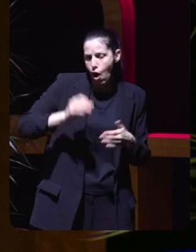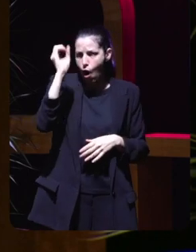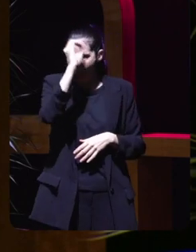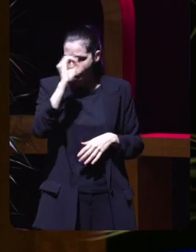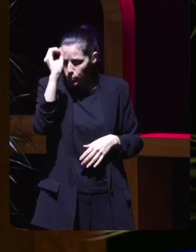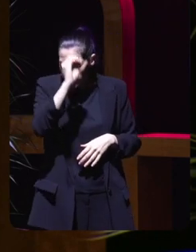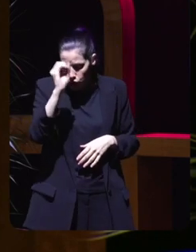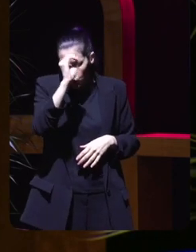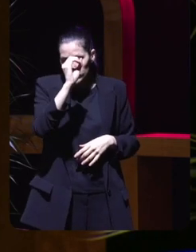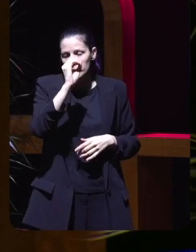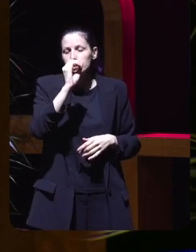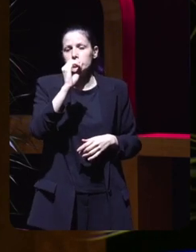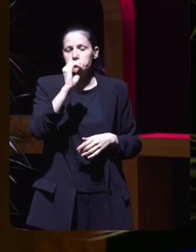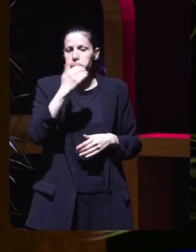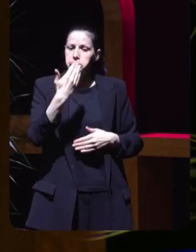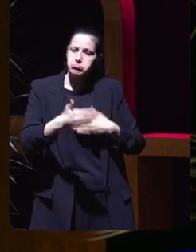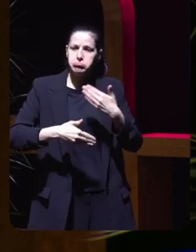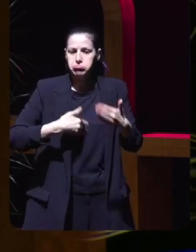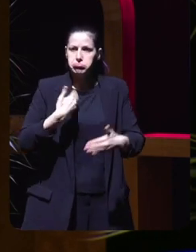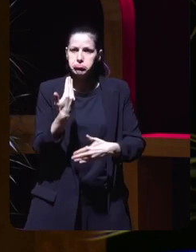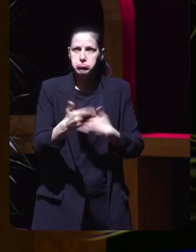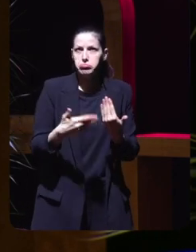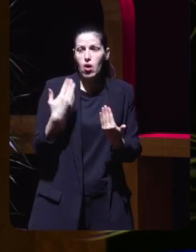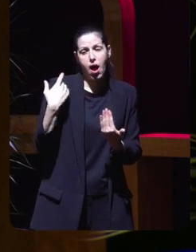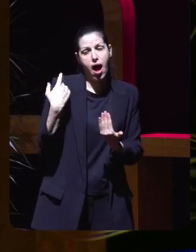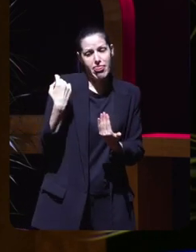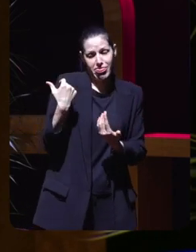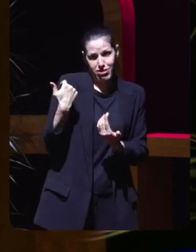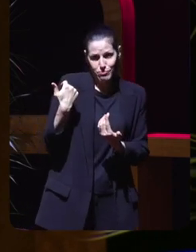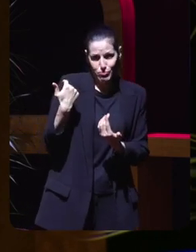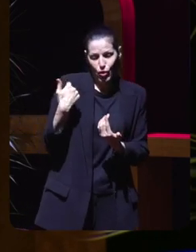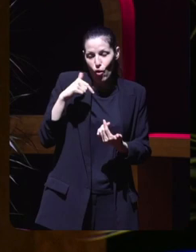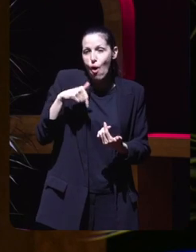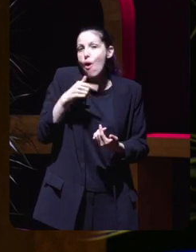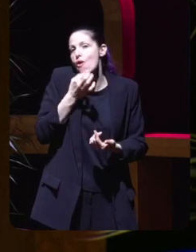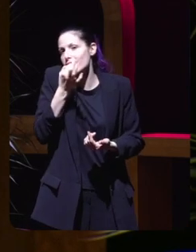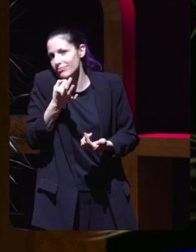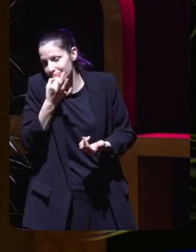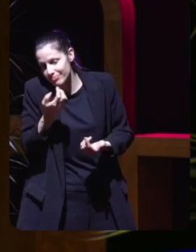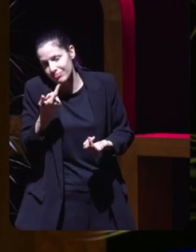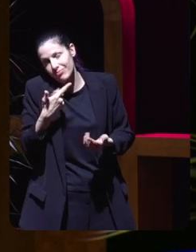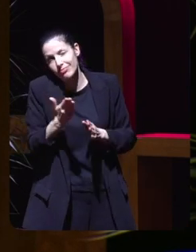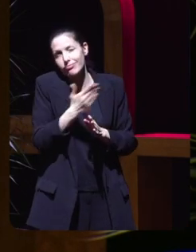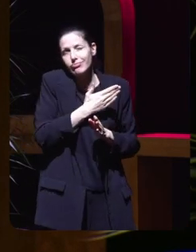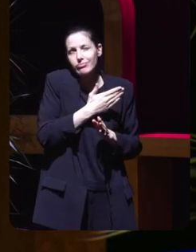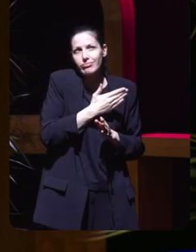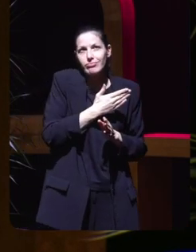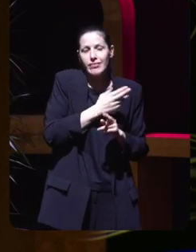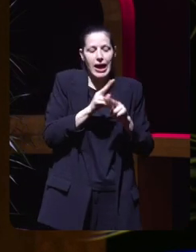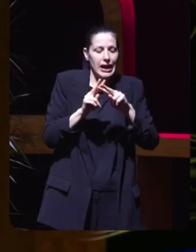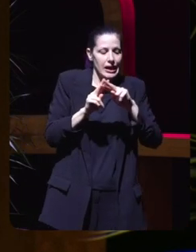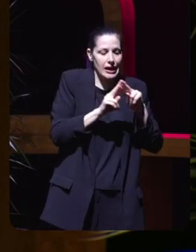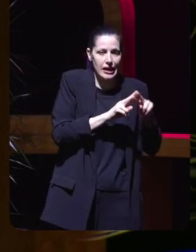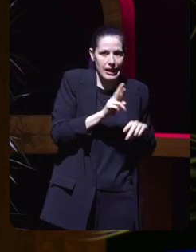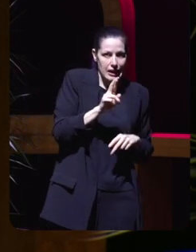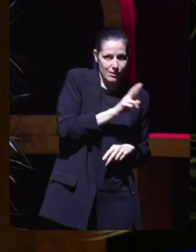pasó un tiempo no y Qué susto estos días estuve en Steven repasando un poquito no con motivo a ver que fisiere este tempo y tal Bueno hay una